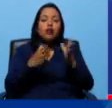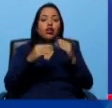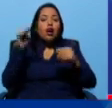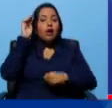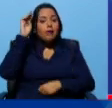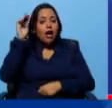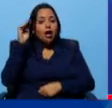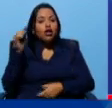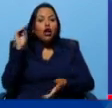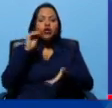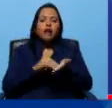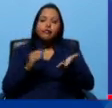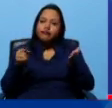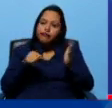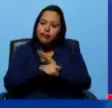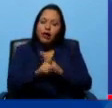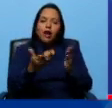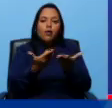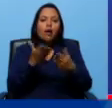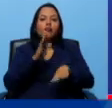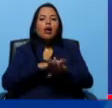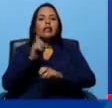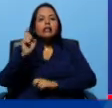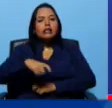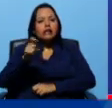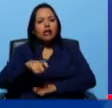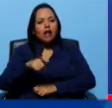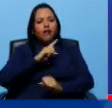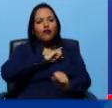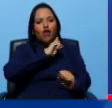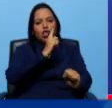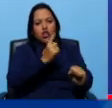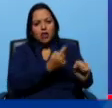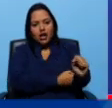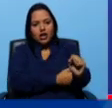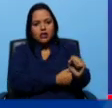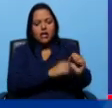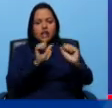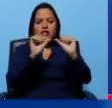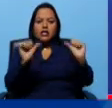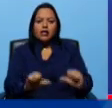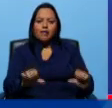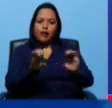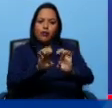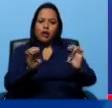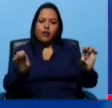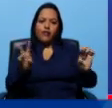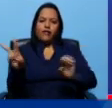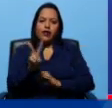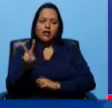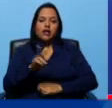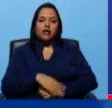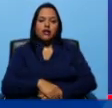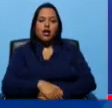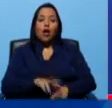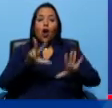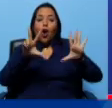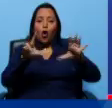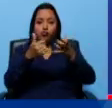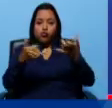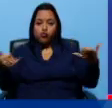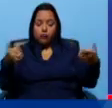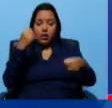que vuelvan a clases porque los necesitamos para fortalecer el sistema educativo venezolano. 8 frentes de